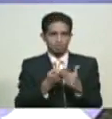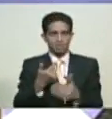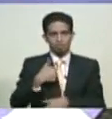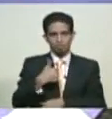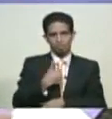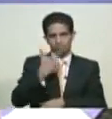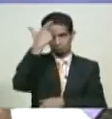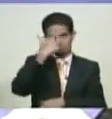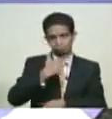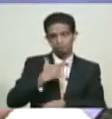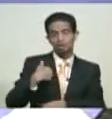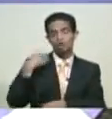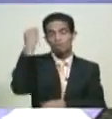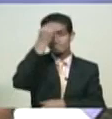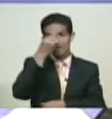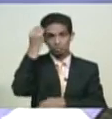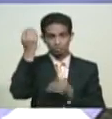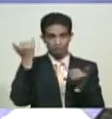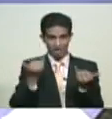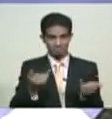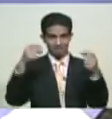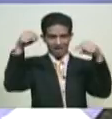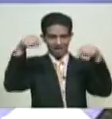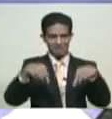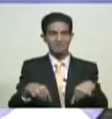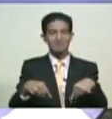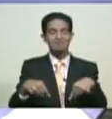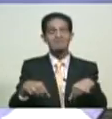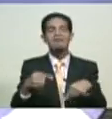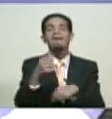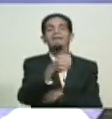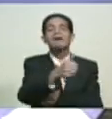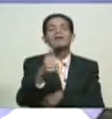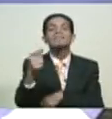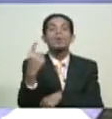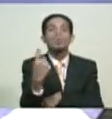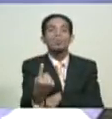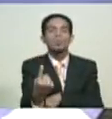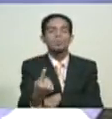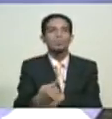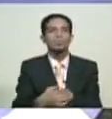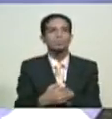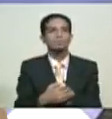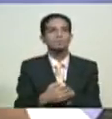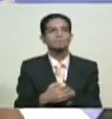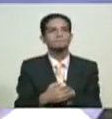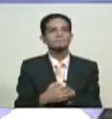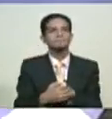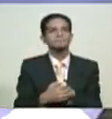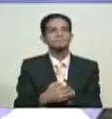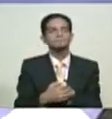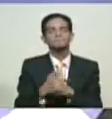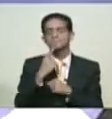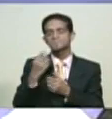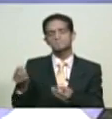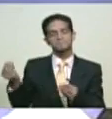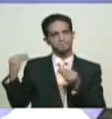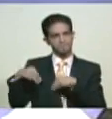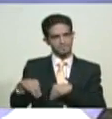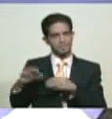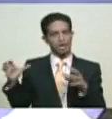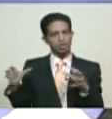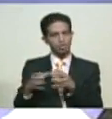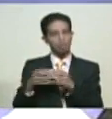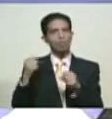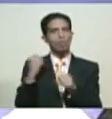creo que en este espacio en este lugar es que cada uno de nosotros se pueda llegar con sus compañeros de trabajo con los trabajadores a los